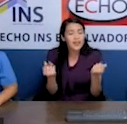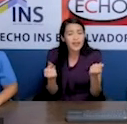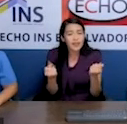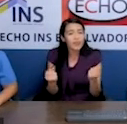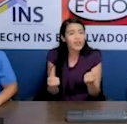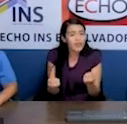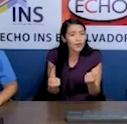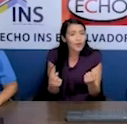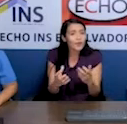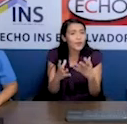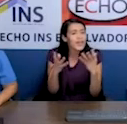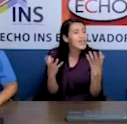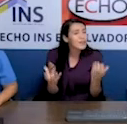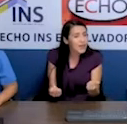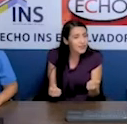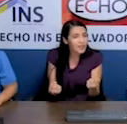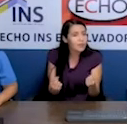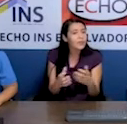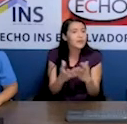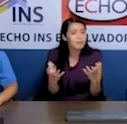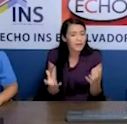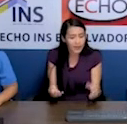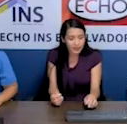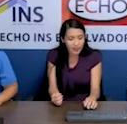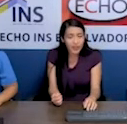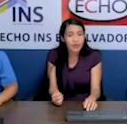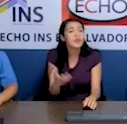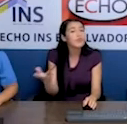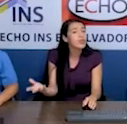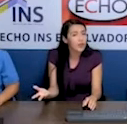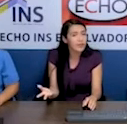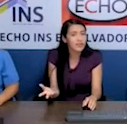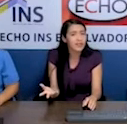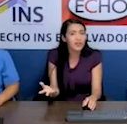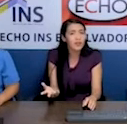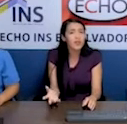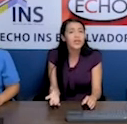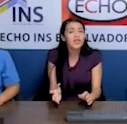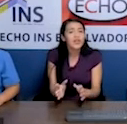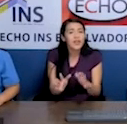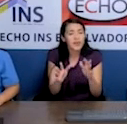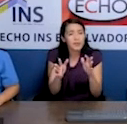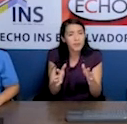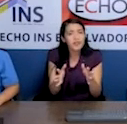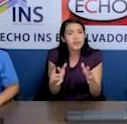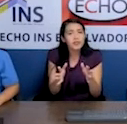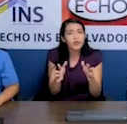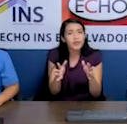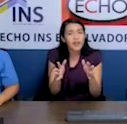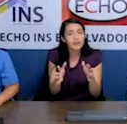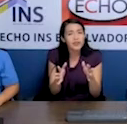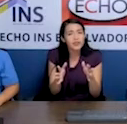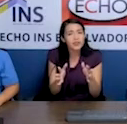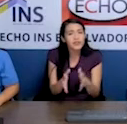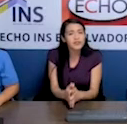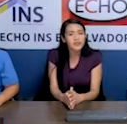muy florido, muy alarmante, muy impactante y muy frecuente, diría yo. Empiezo